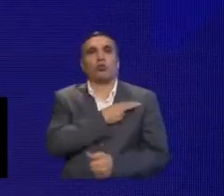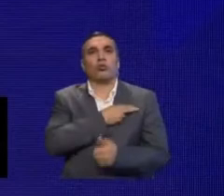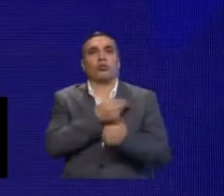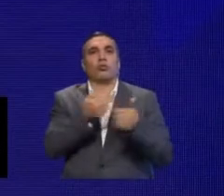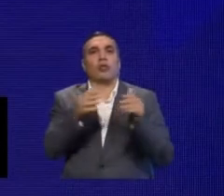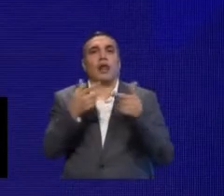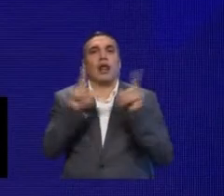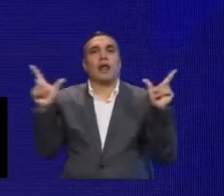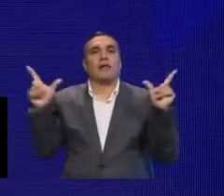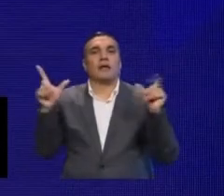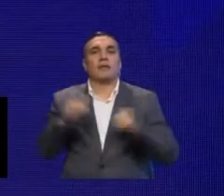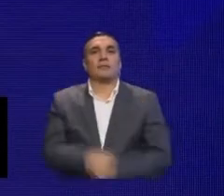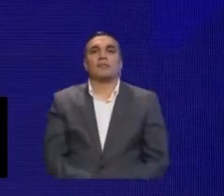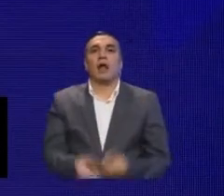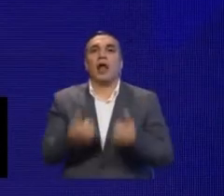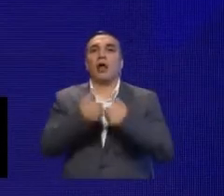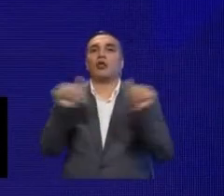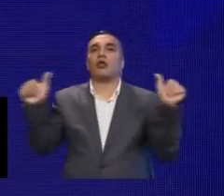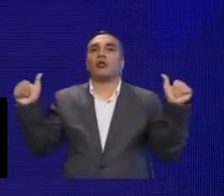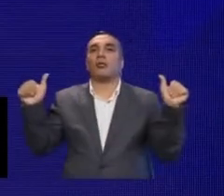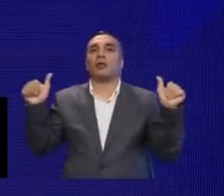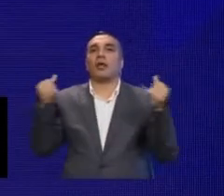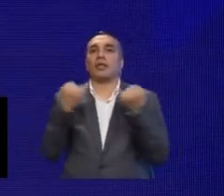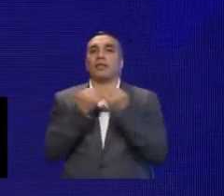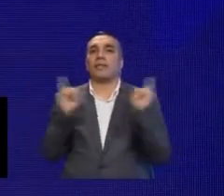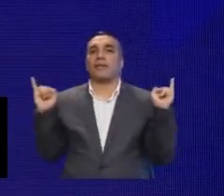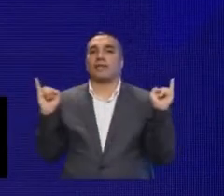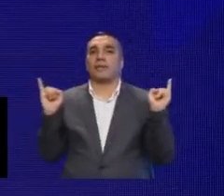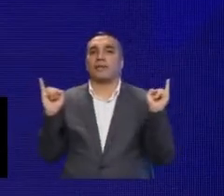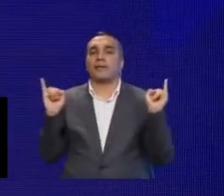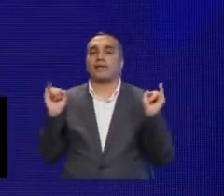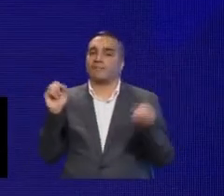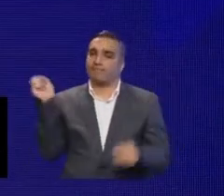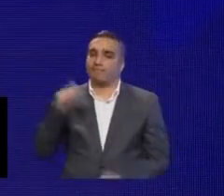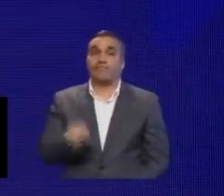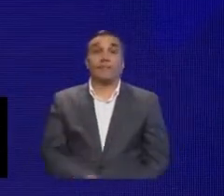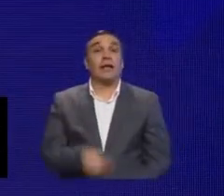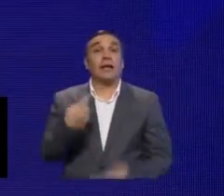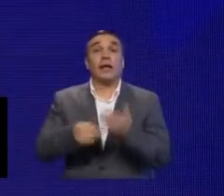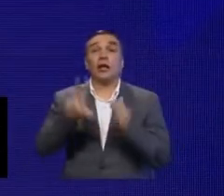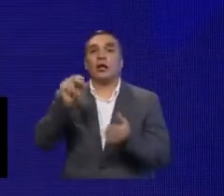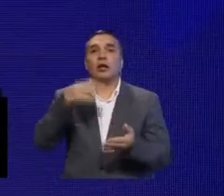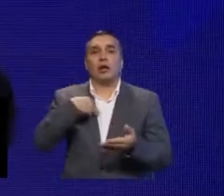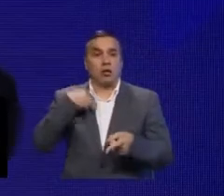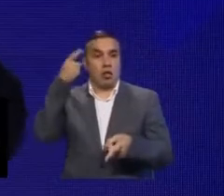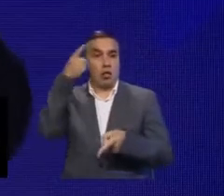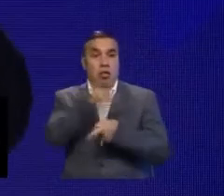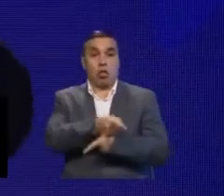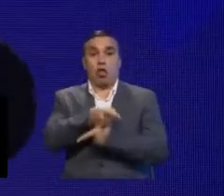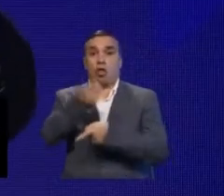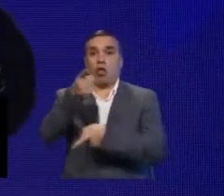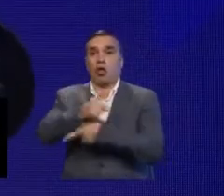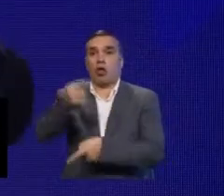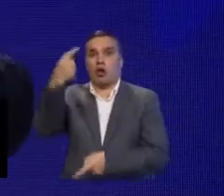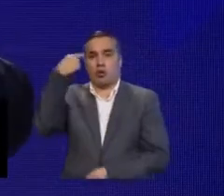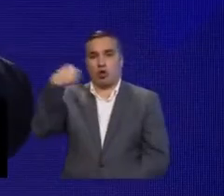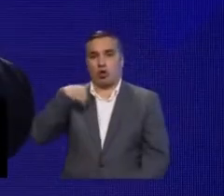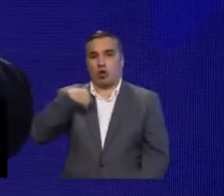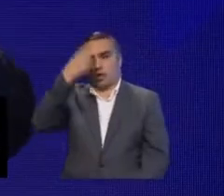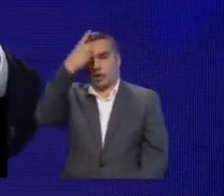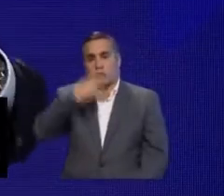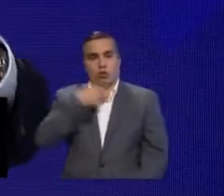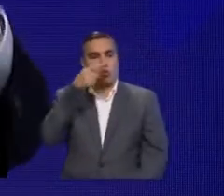universidades libres, autónomas, independientes, que no estén sometidas a la voluntad del gobierno de